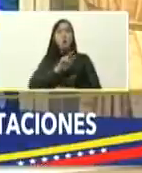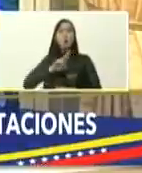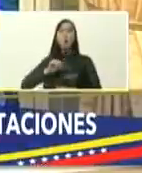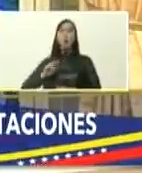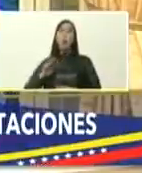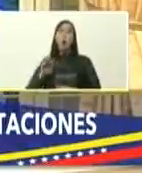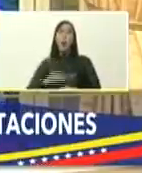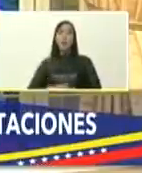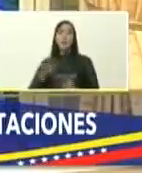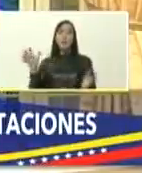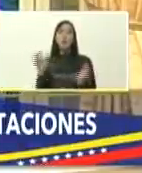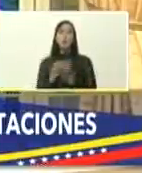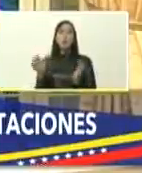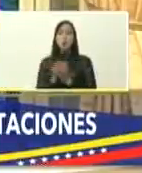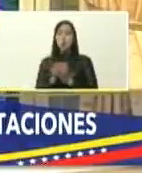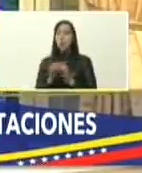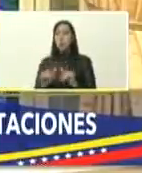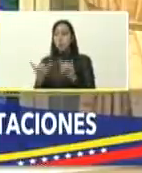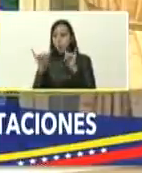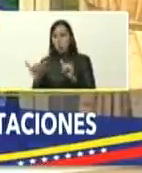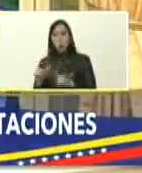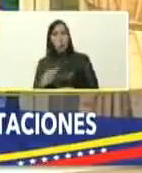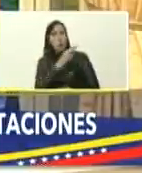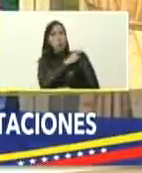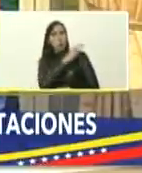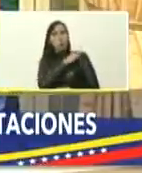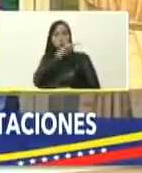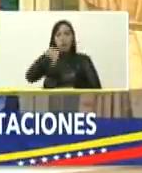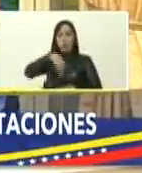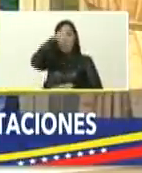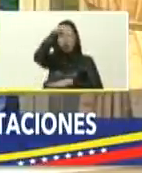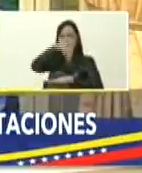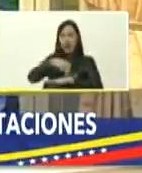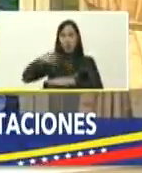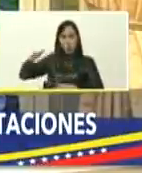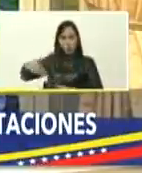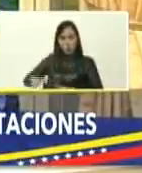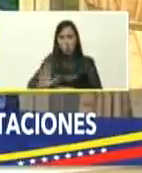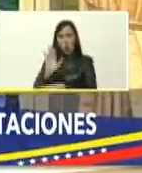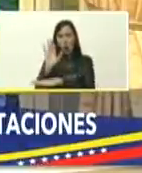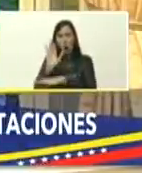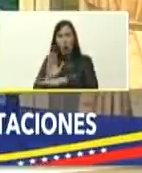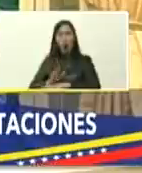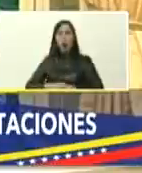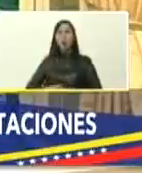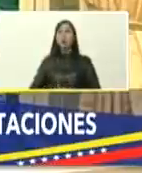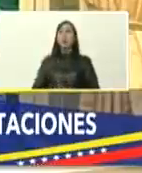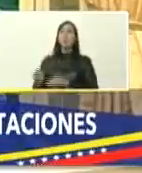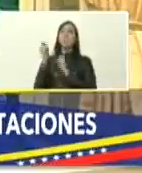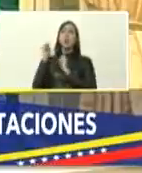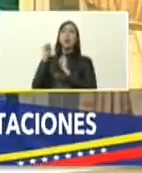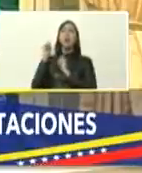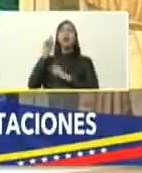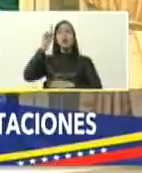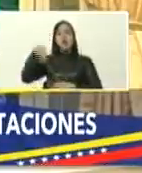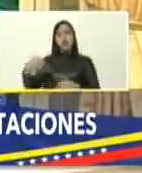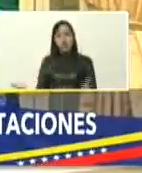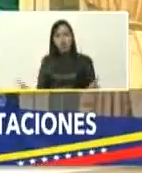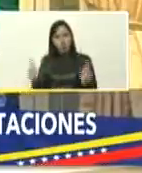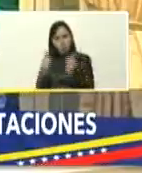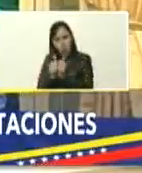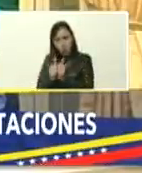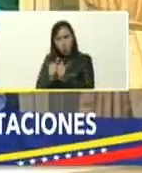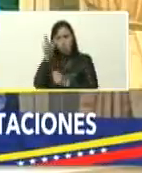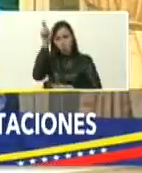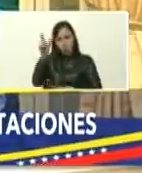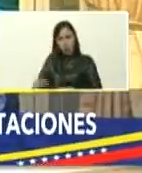en Nueva Esparta está el director nacional del Ministerio de Pesca y Acuicultura, Kendi Graterol, junto al